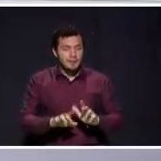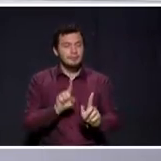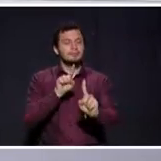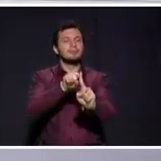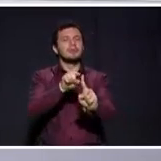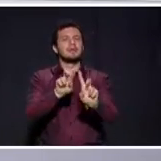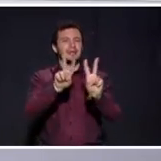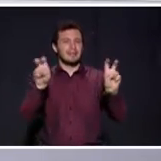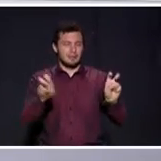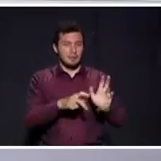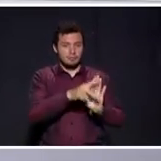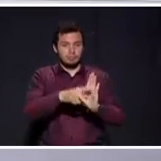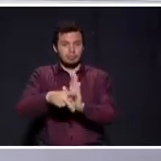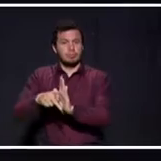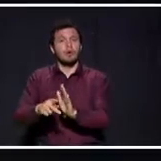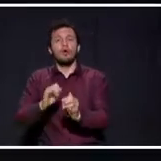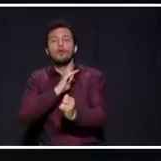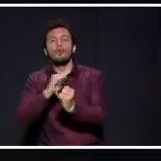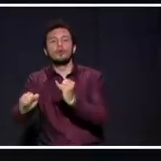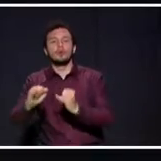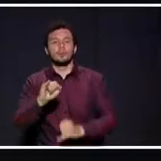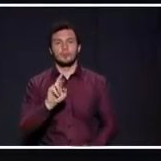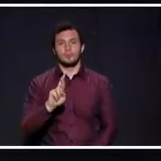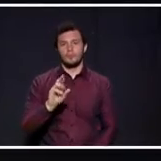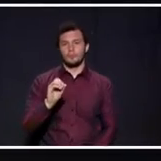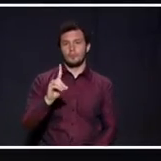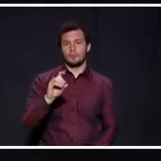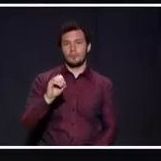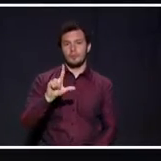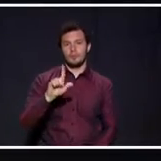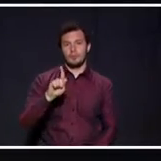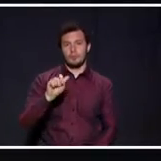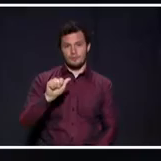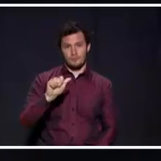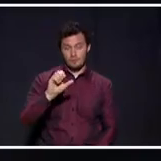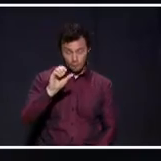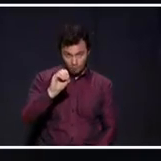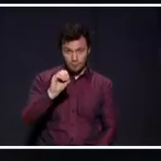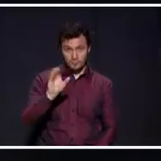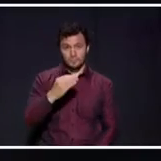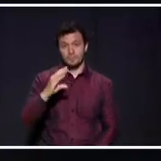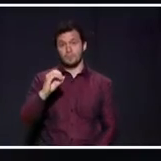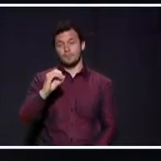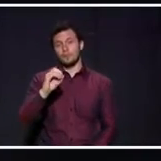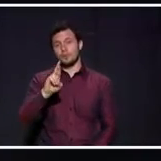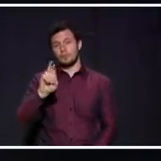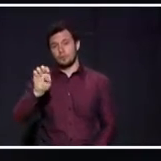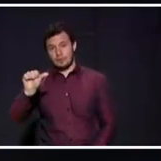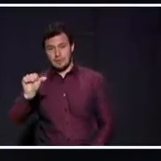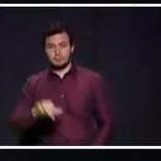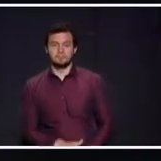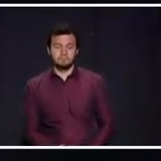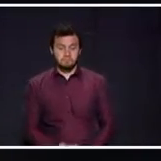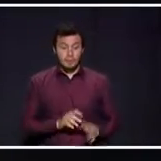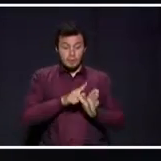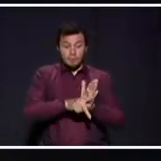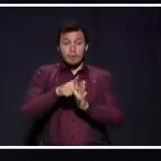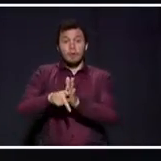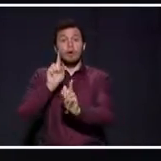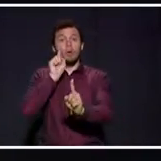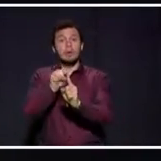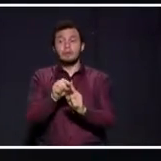el candidato rodolfo correa bueno lo primero que tenemos que tener claro es que el ferrocarril de antioquia no puede ser un tren de cercanías nada más como se ha